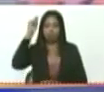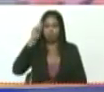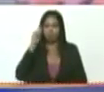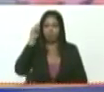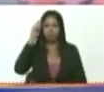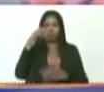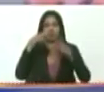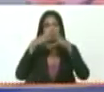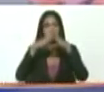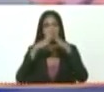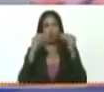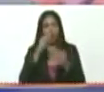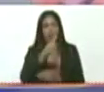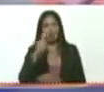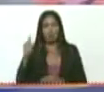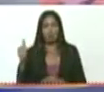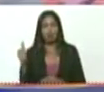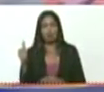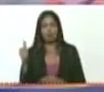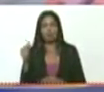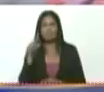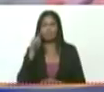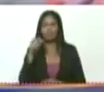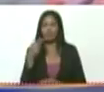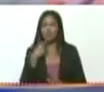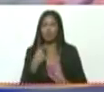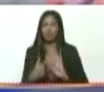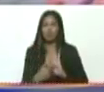Todas. Jorge Rodríguez mostró